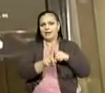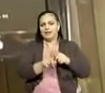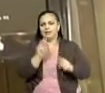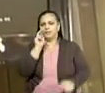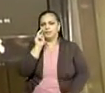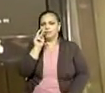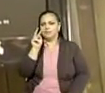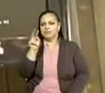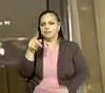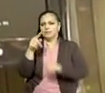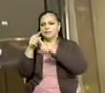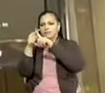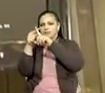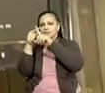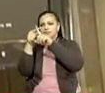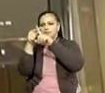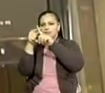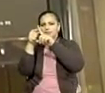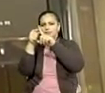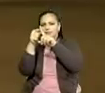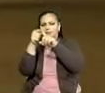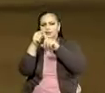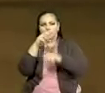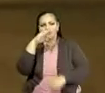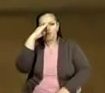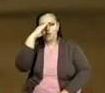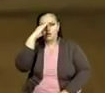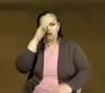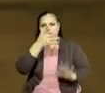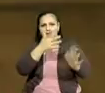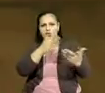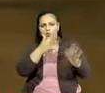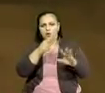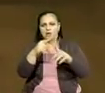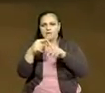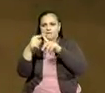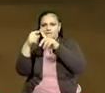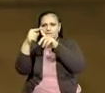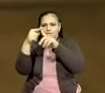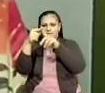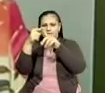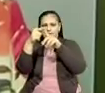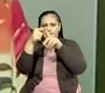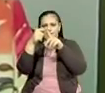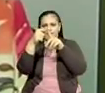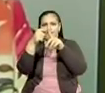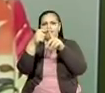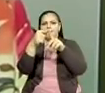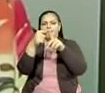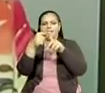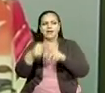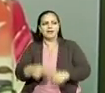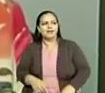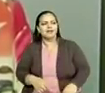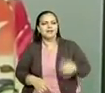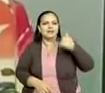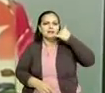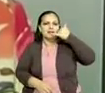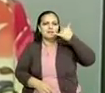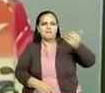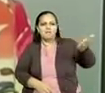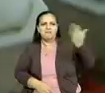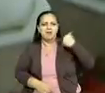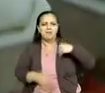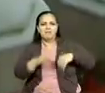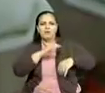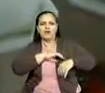muy bien que no haya policías alrededor que los identifique. En varias joyerías aquí han asaltado, han